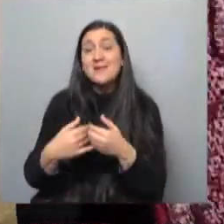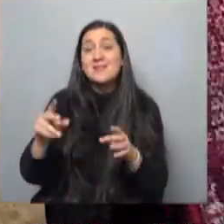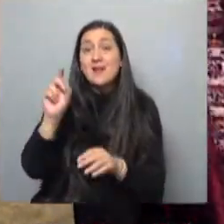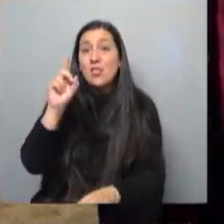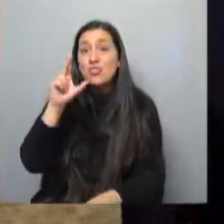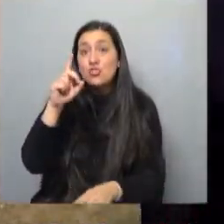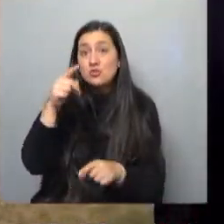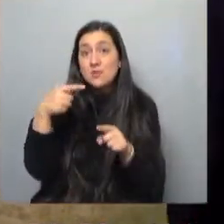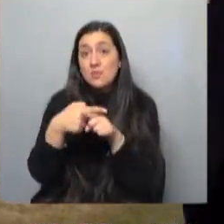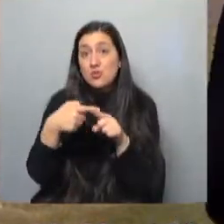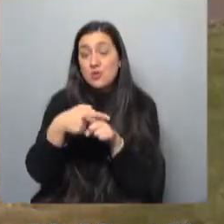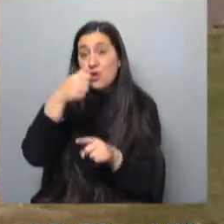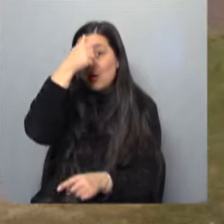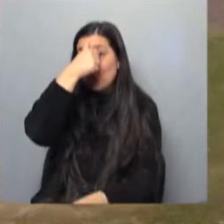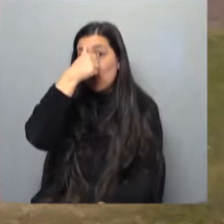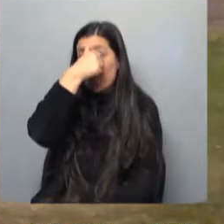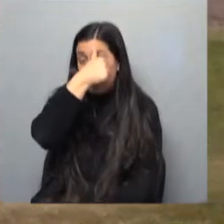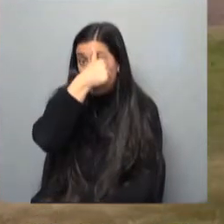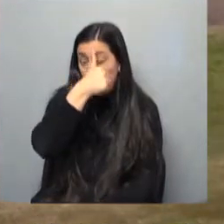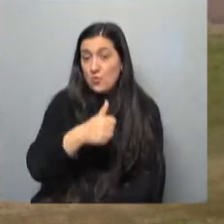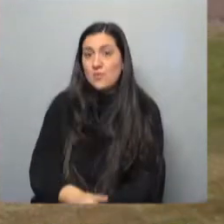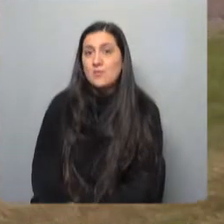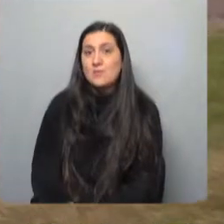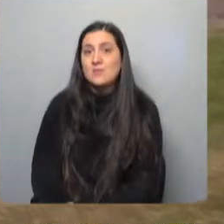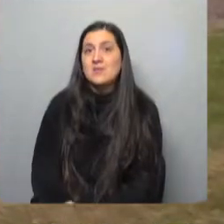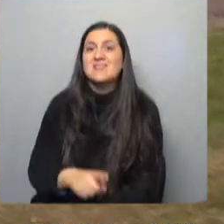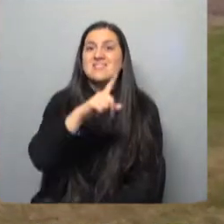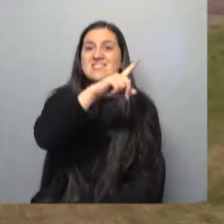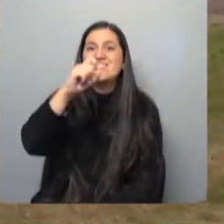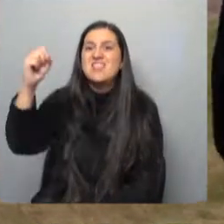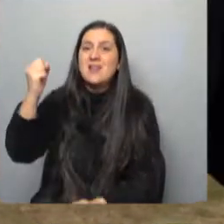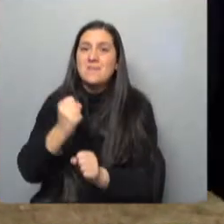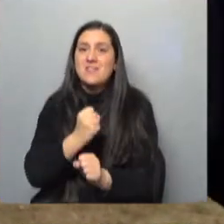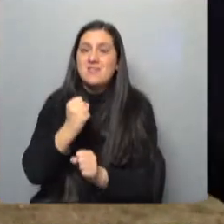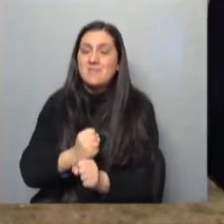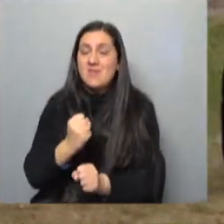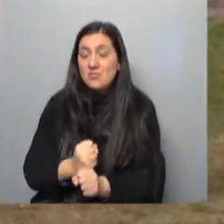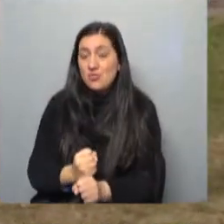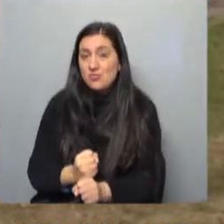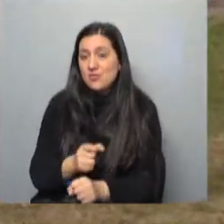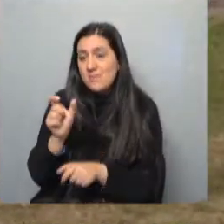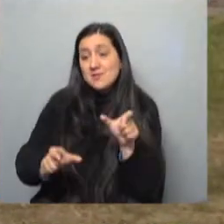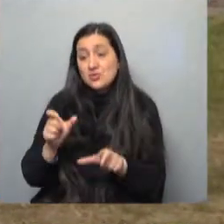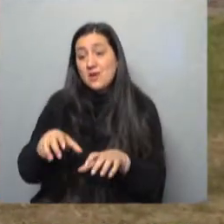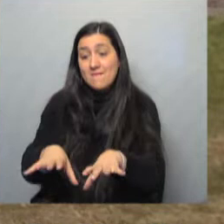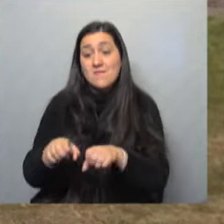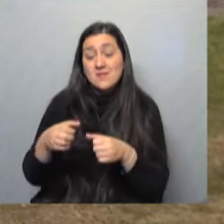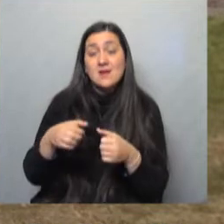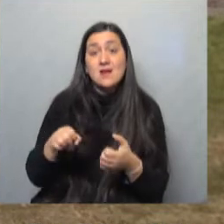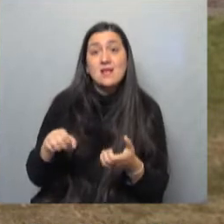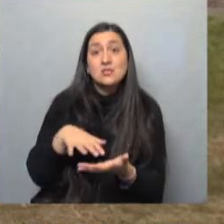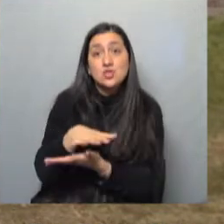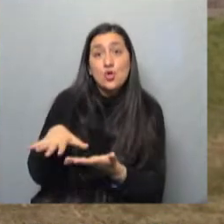el domingo Perdón debía decir 100 emprendimientos aquí de gente de la zona también